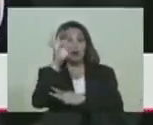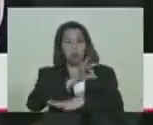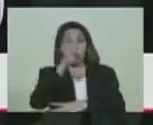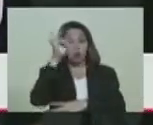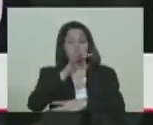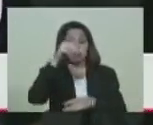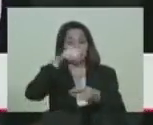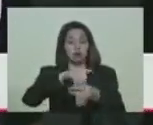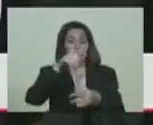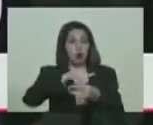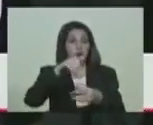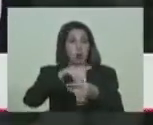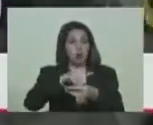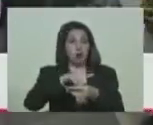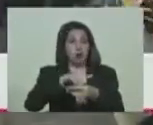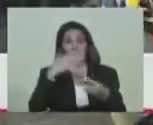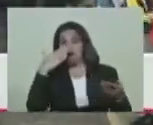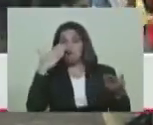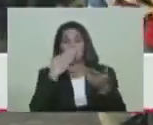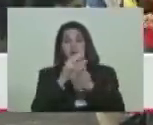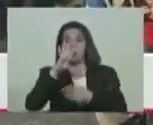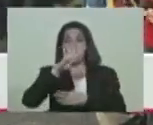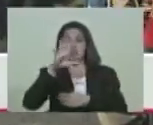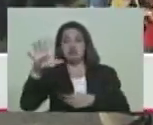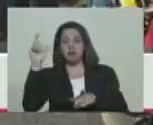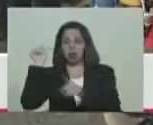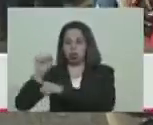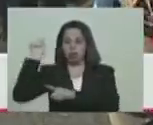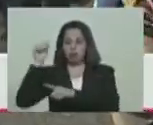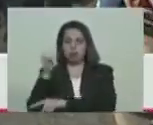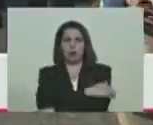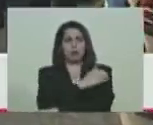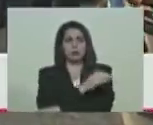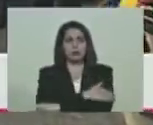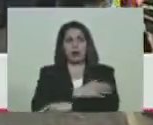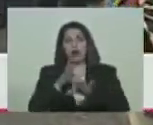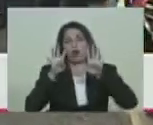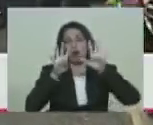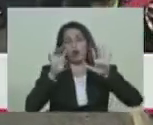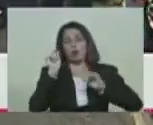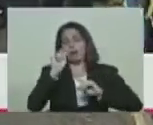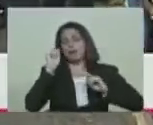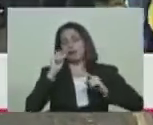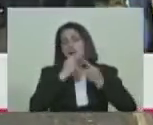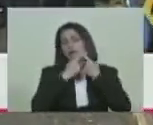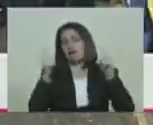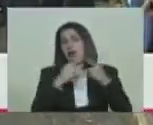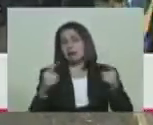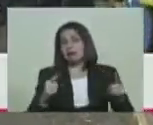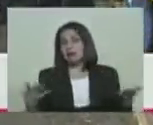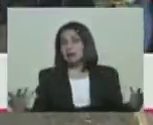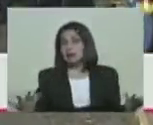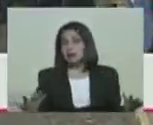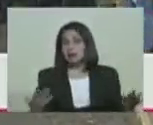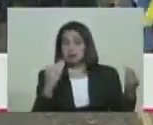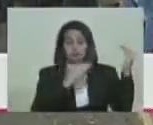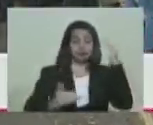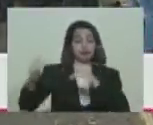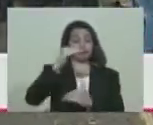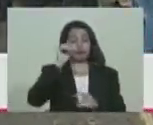nacional, frente al 45% de la oposición. 9 puntos de diferencia, 9 puntos de